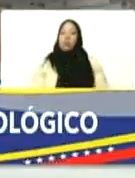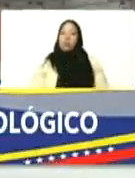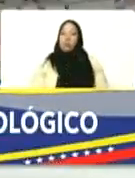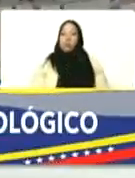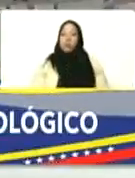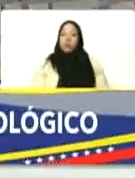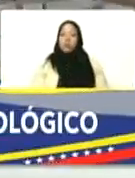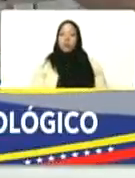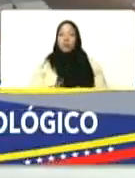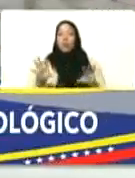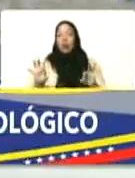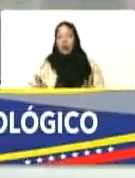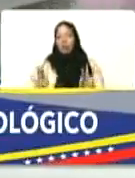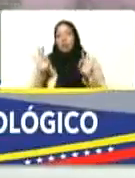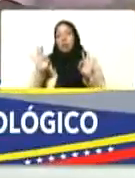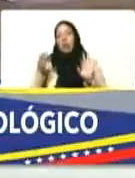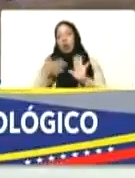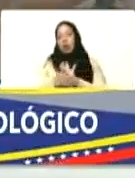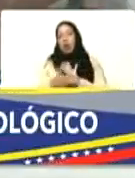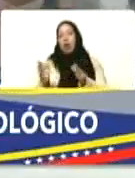de manera especial